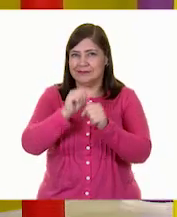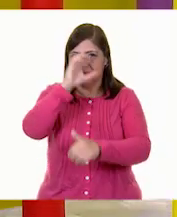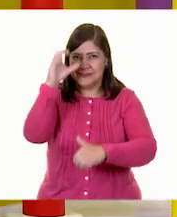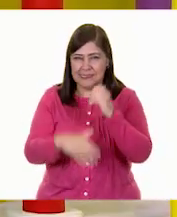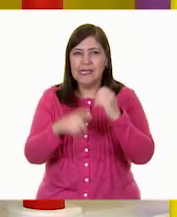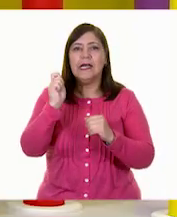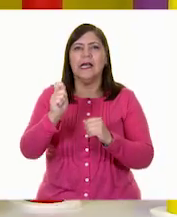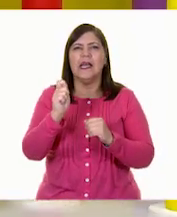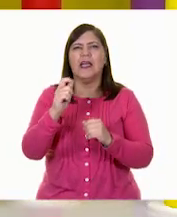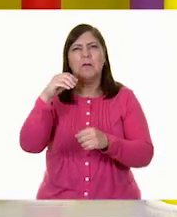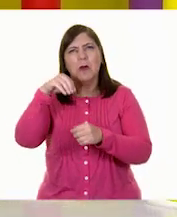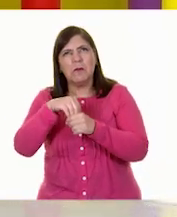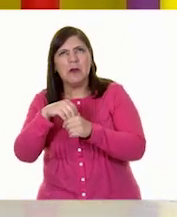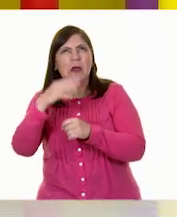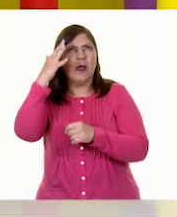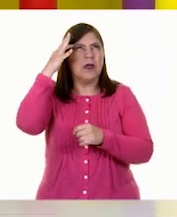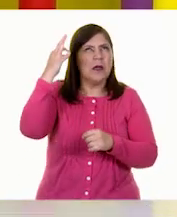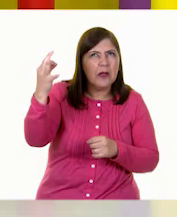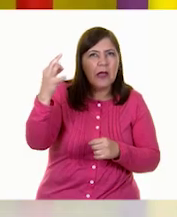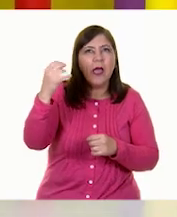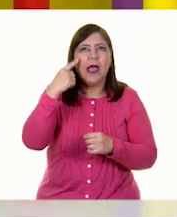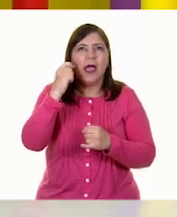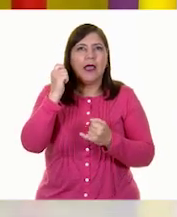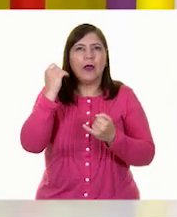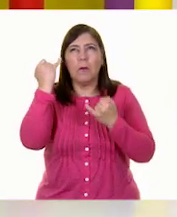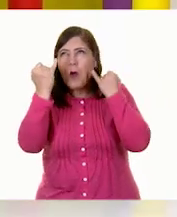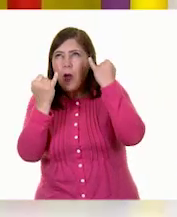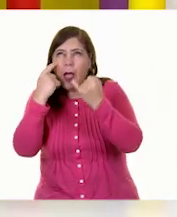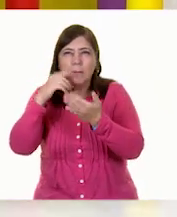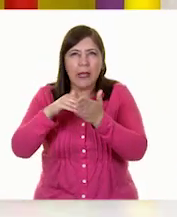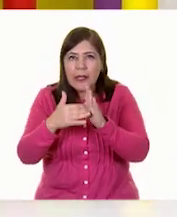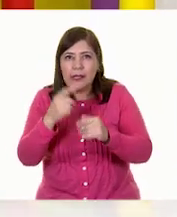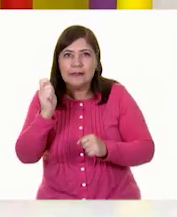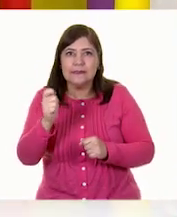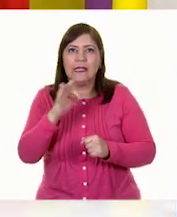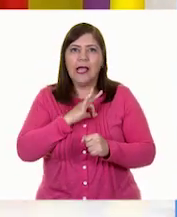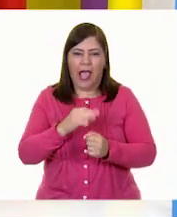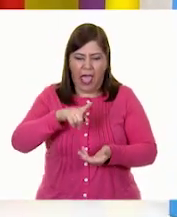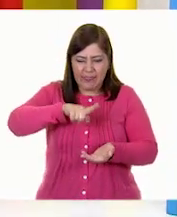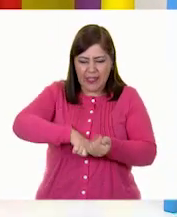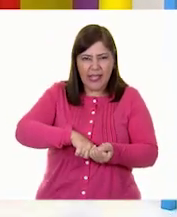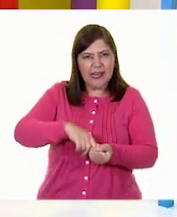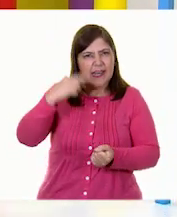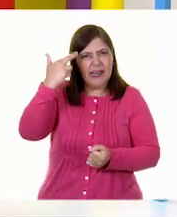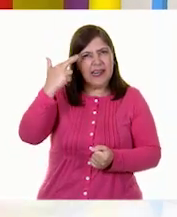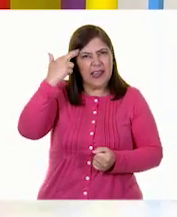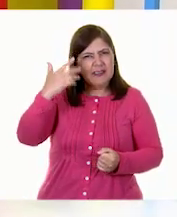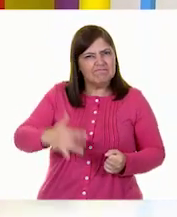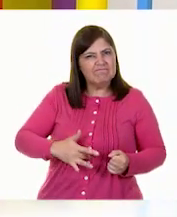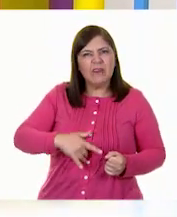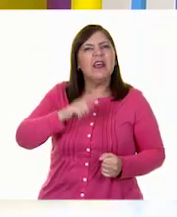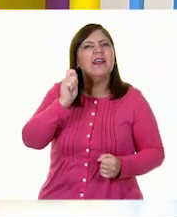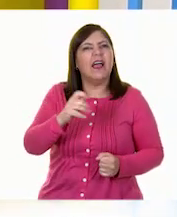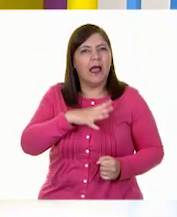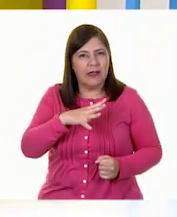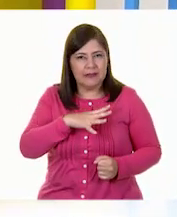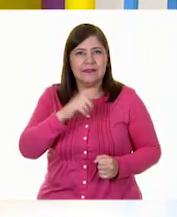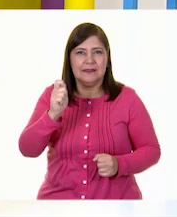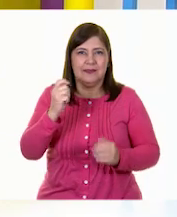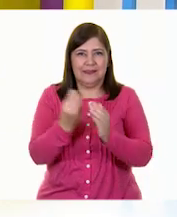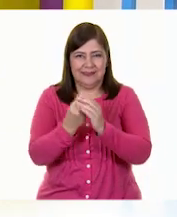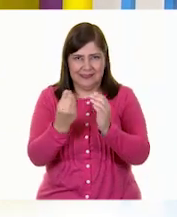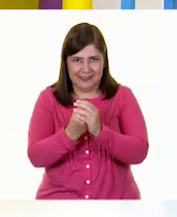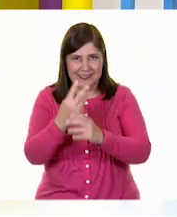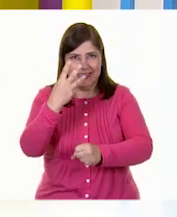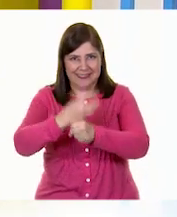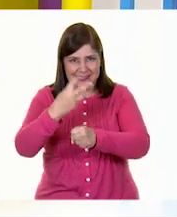con Enigmas, Acertijo, Adivinanza. ¿Qué tiene el rey en la panza? En la asignatura Lengua Materna, tercer grado.